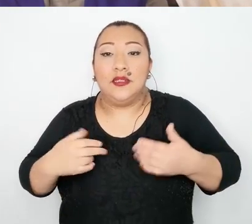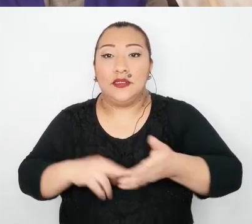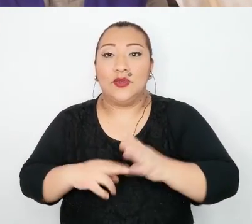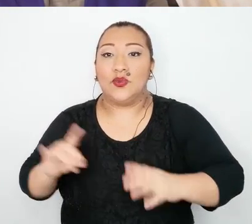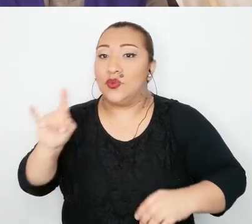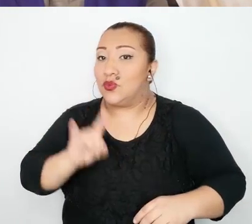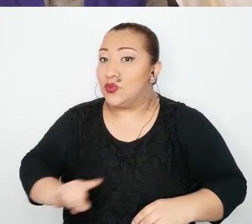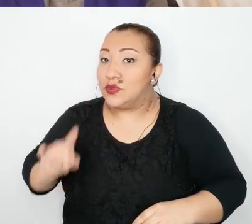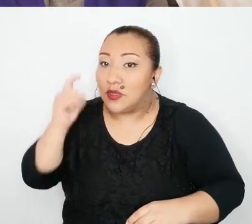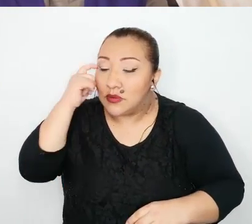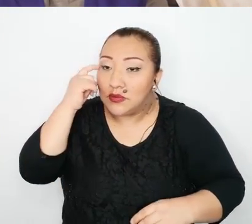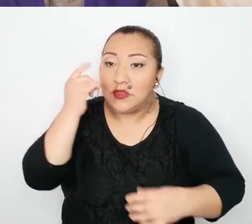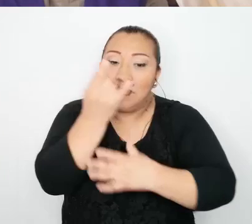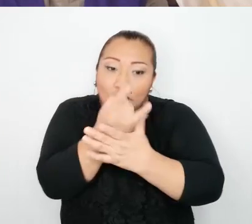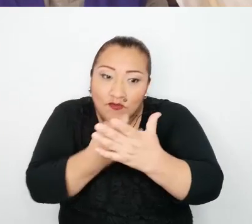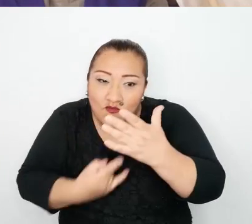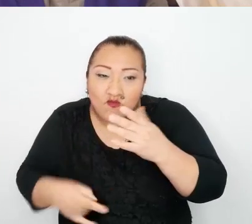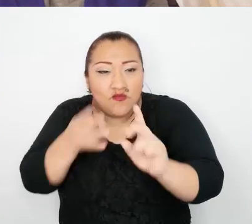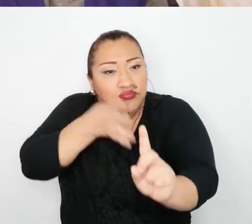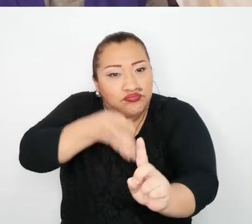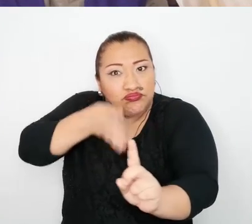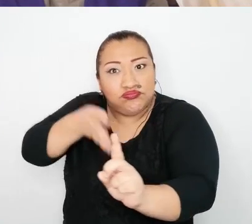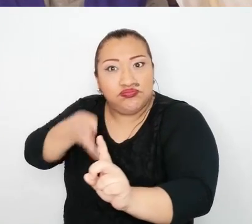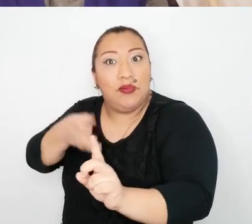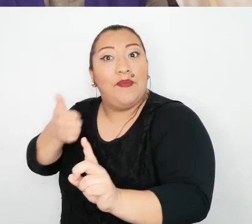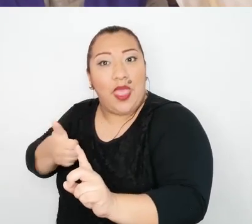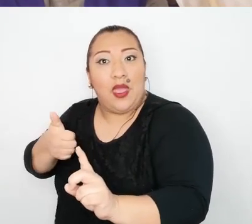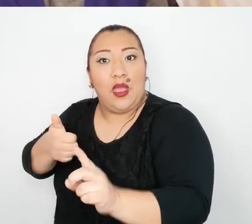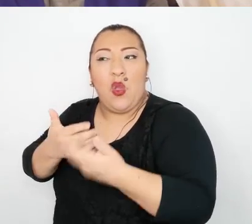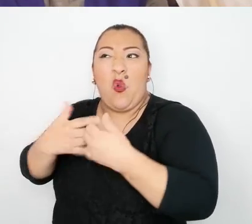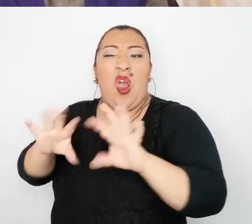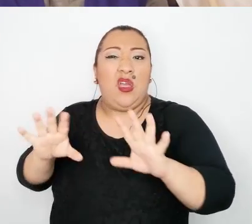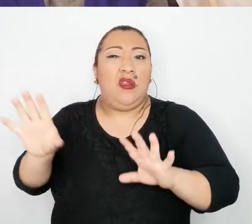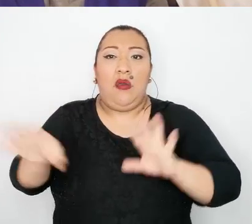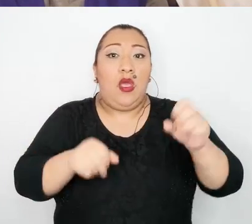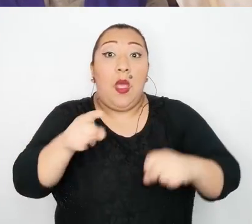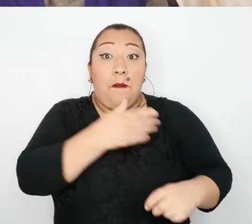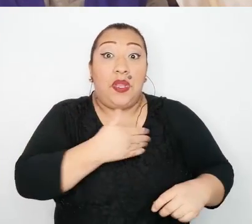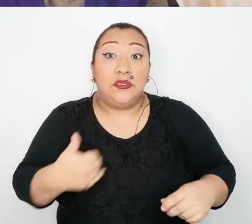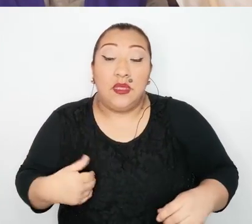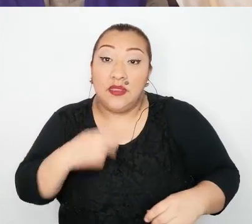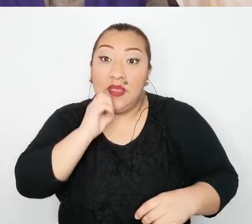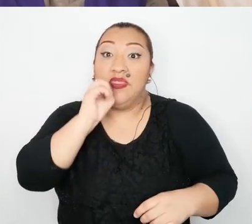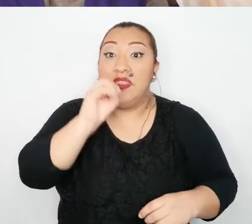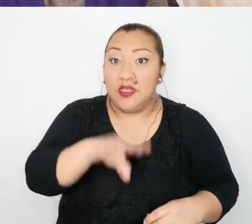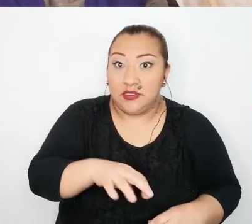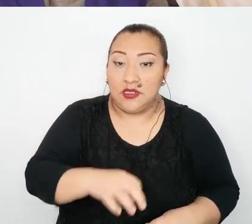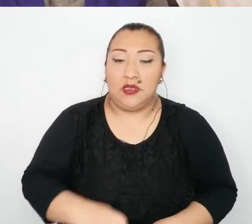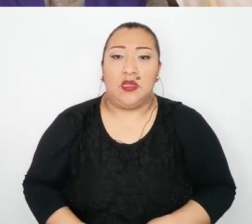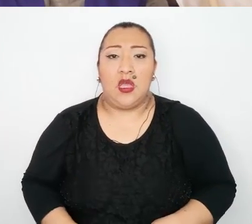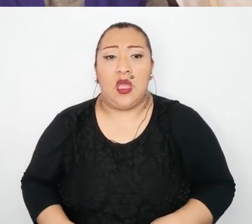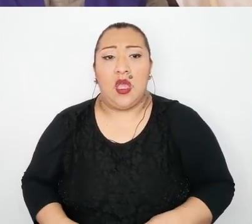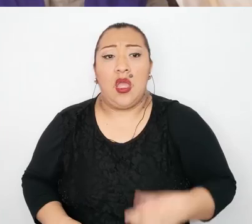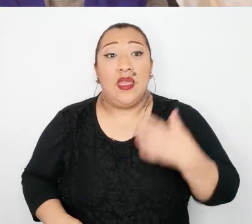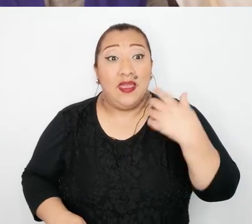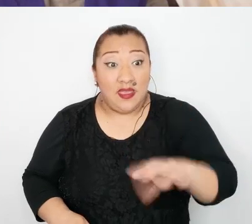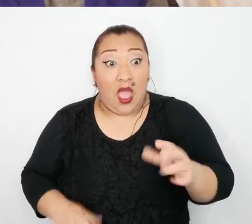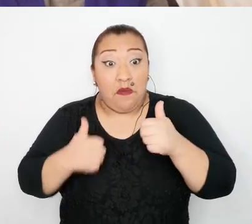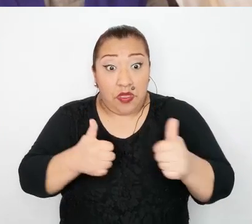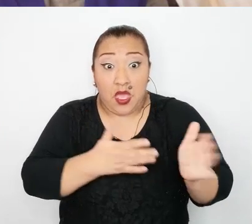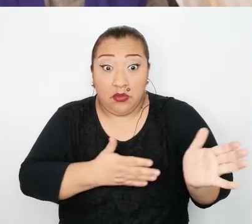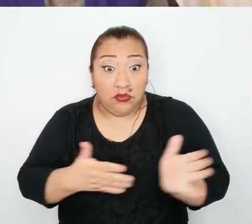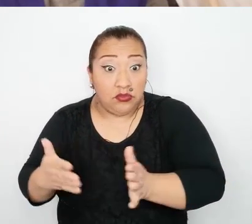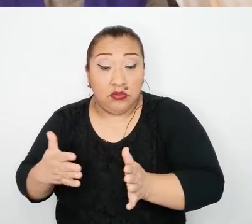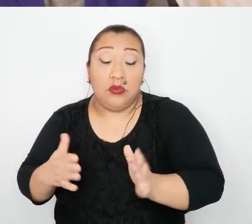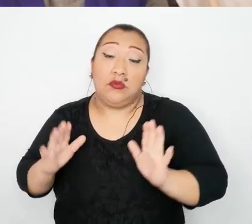tiempo, debe utilizar estos filtros. Y si el presidente llega a la convicción de que